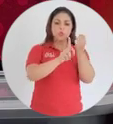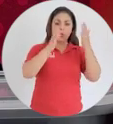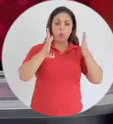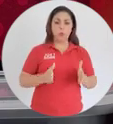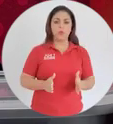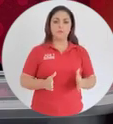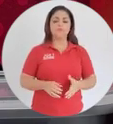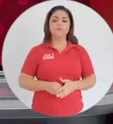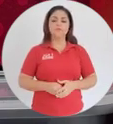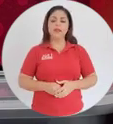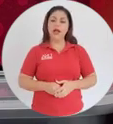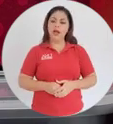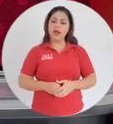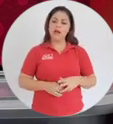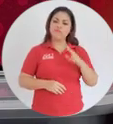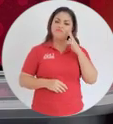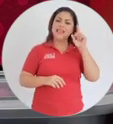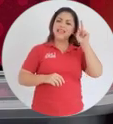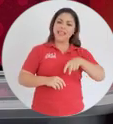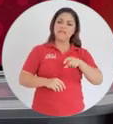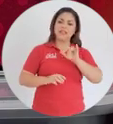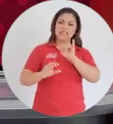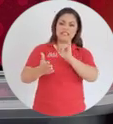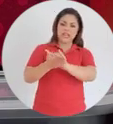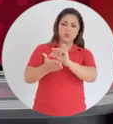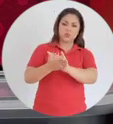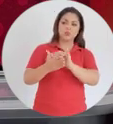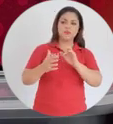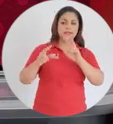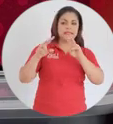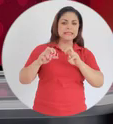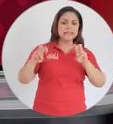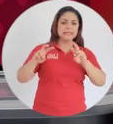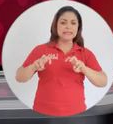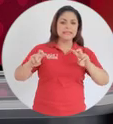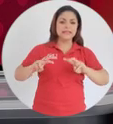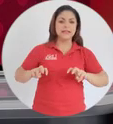estos fenómenos hay que analizarlos